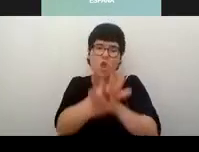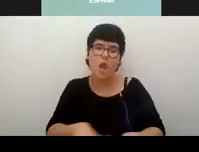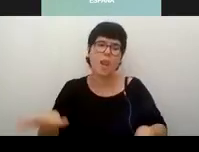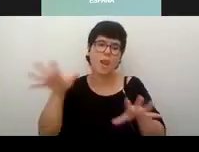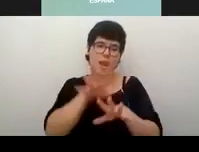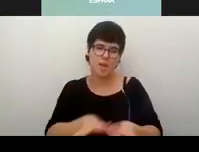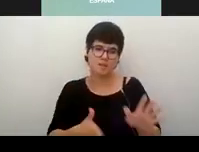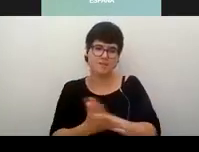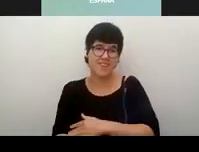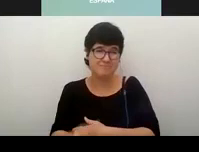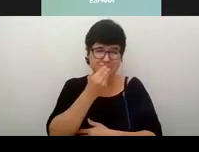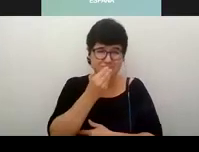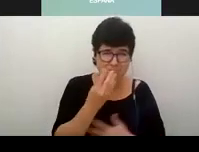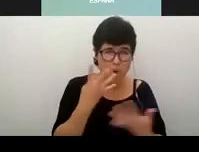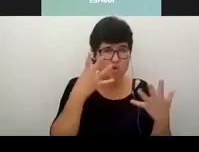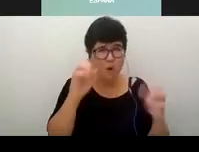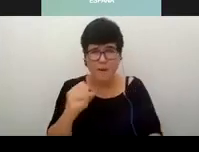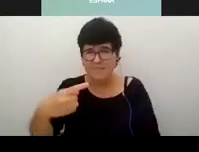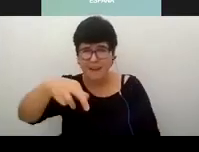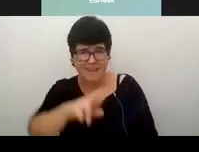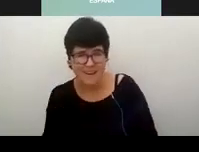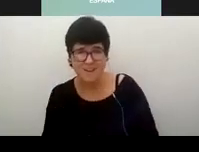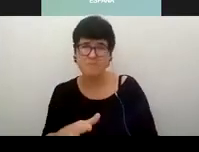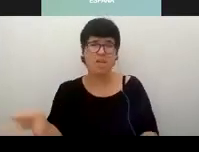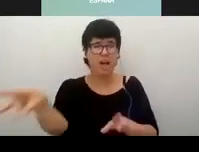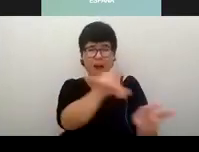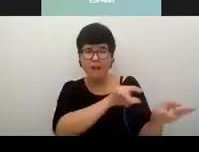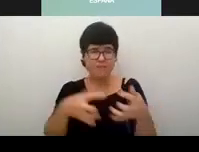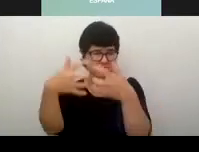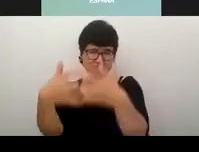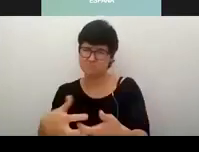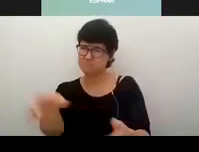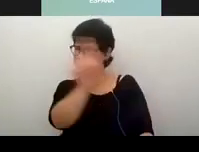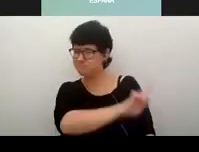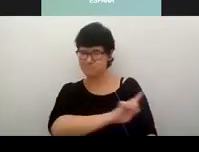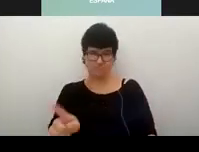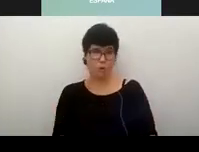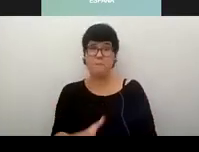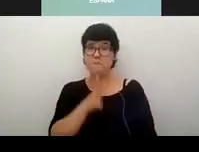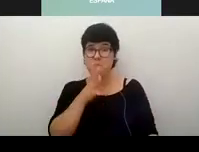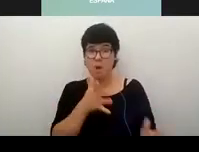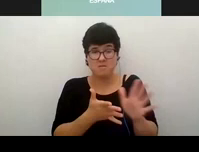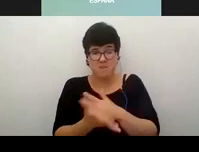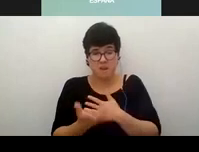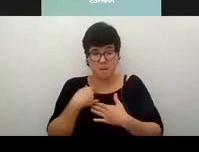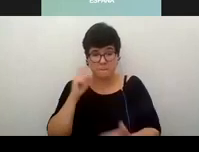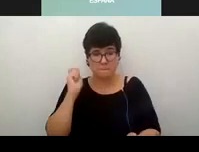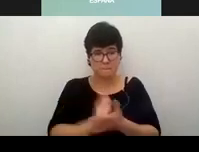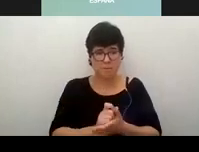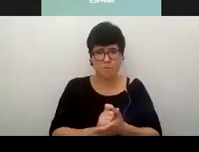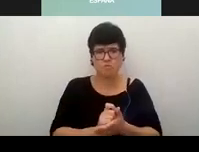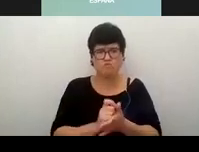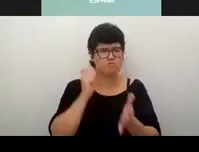meternos 90 gramos de azúcar refinado, porque esto nos va a aguantar el tiempo que tarde en digerirlo, nos va a pegar un